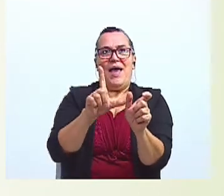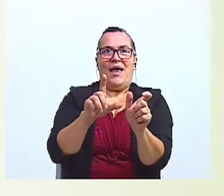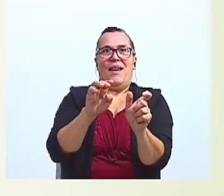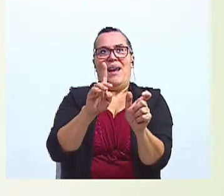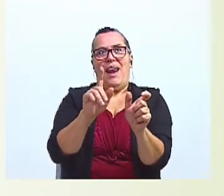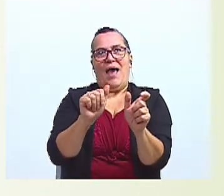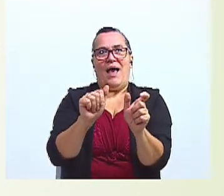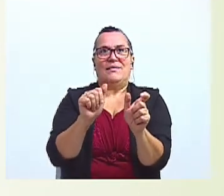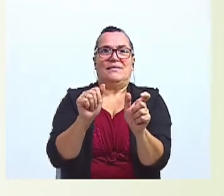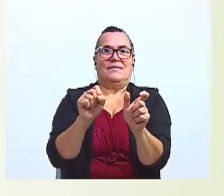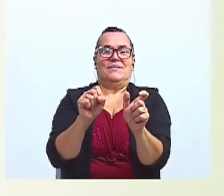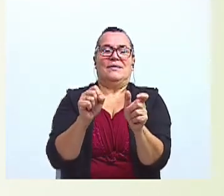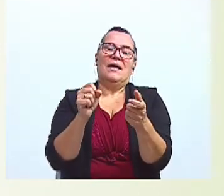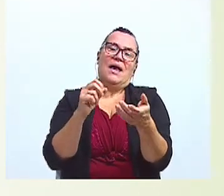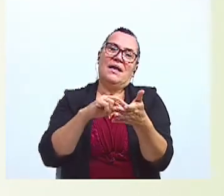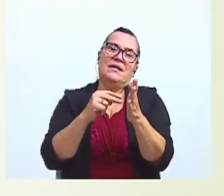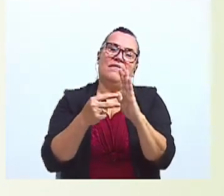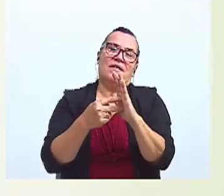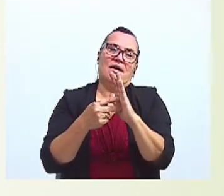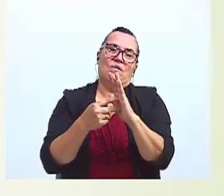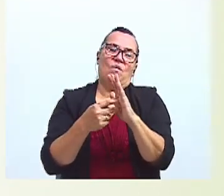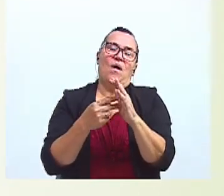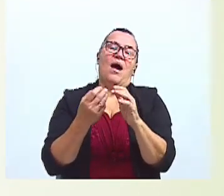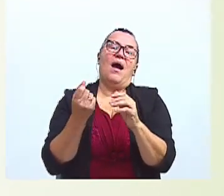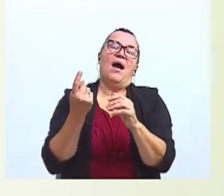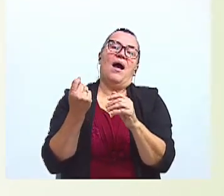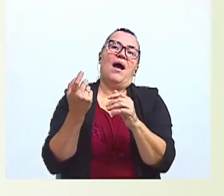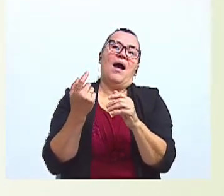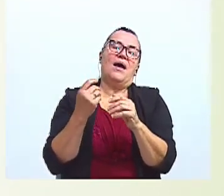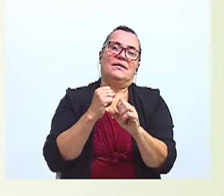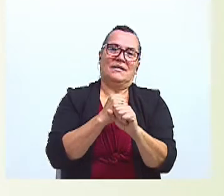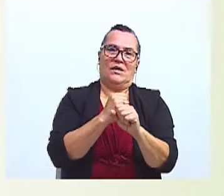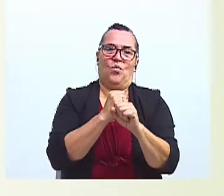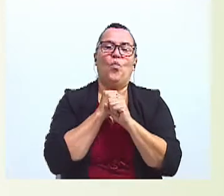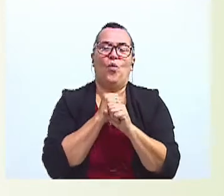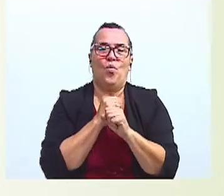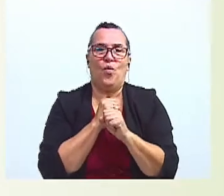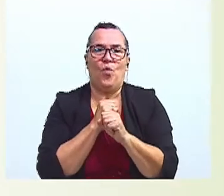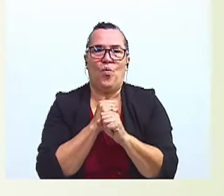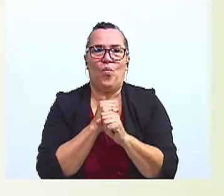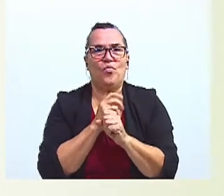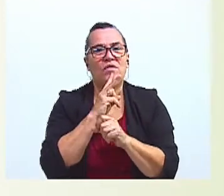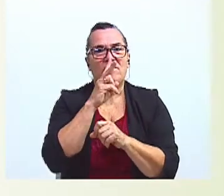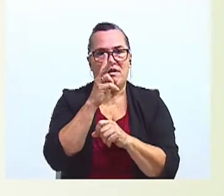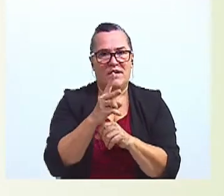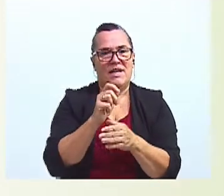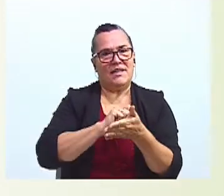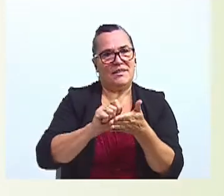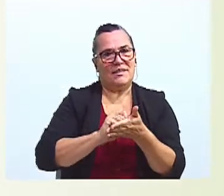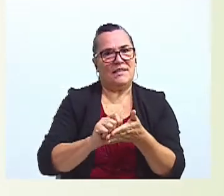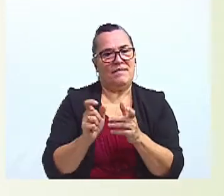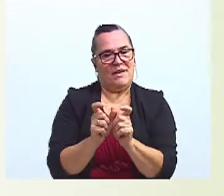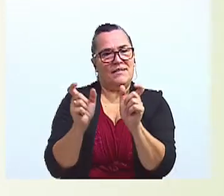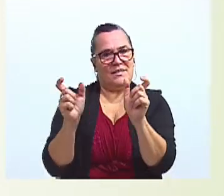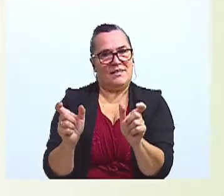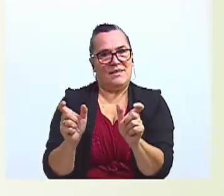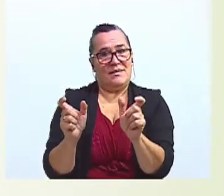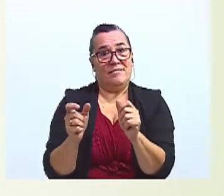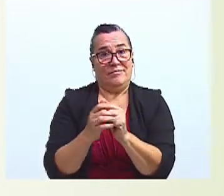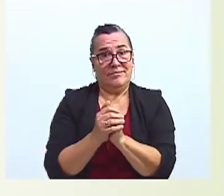sentido, pues puedo estar con la seguridad de que realmente se escriben de manera